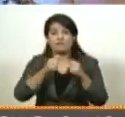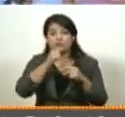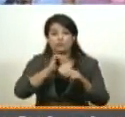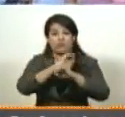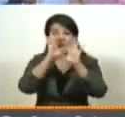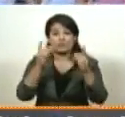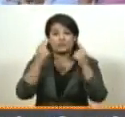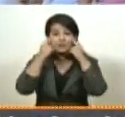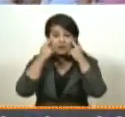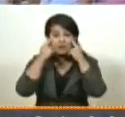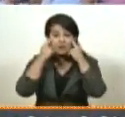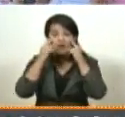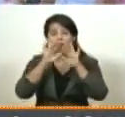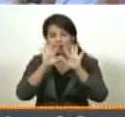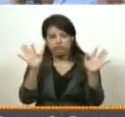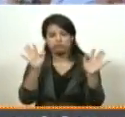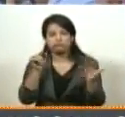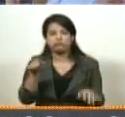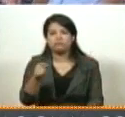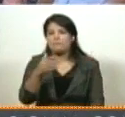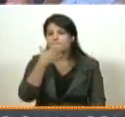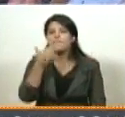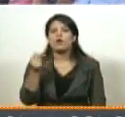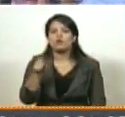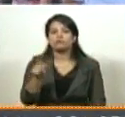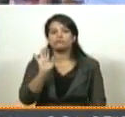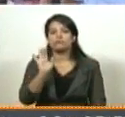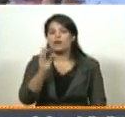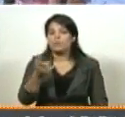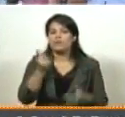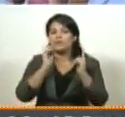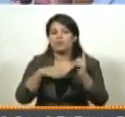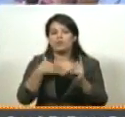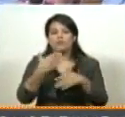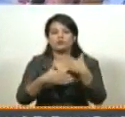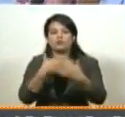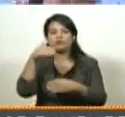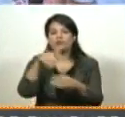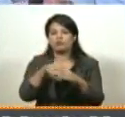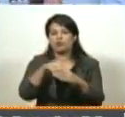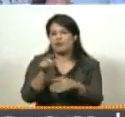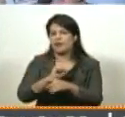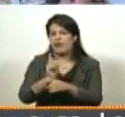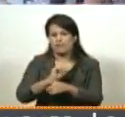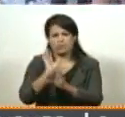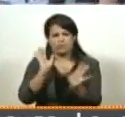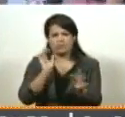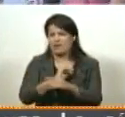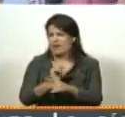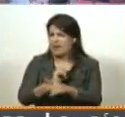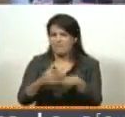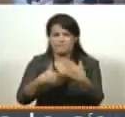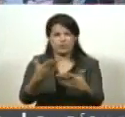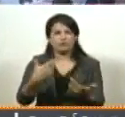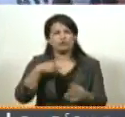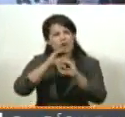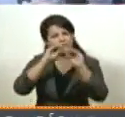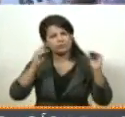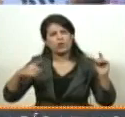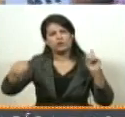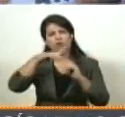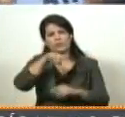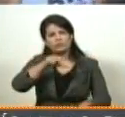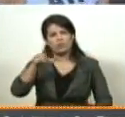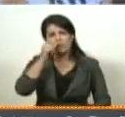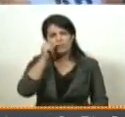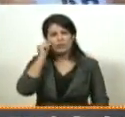las electoras y los electores, es mejor aún porque van a hacer un proceso electoral muy rápido. Entonces, llamamos a las electoras y